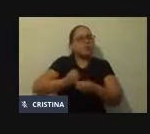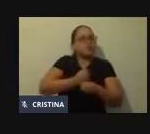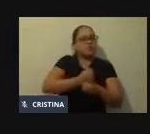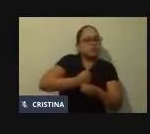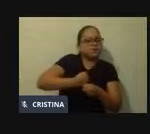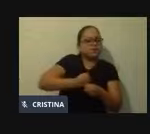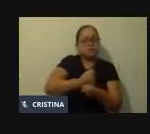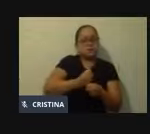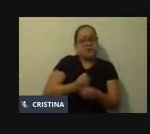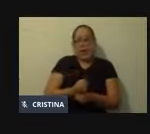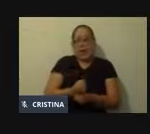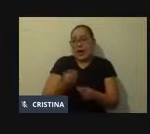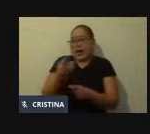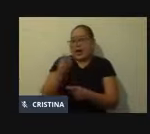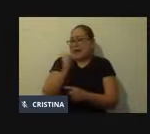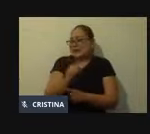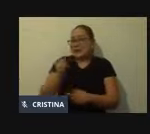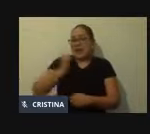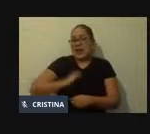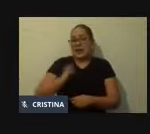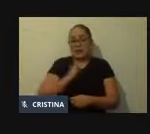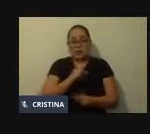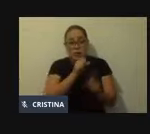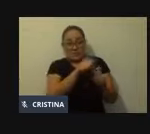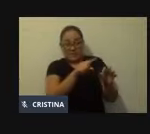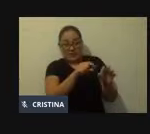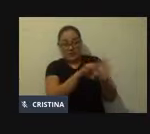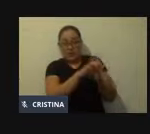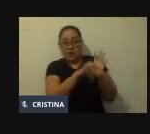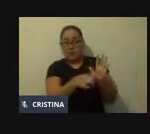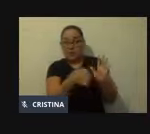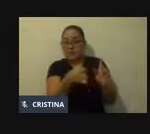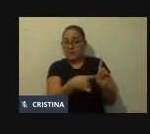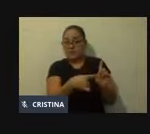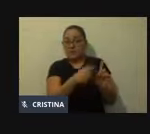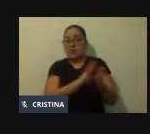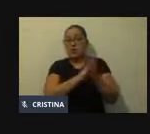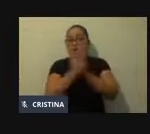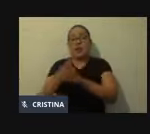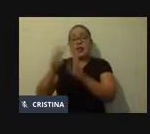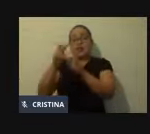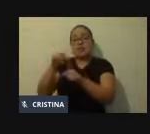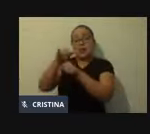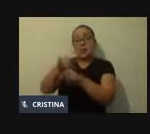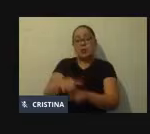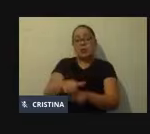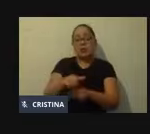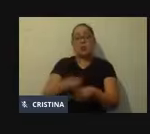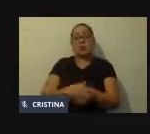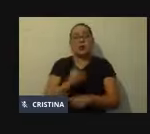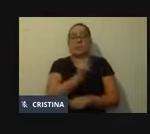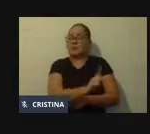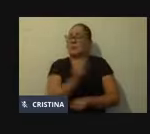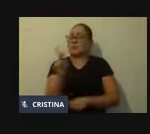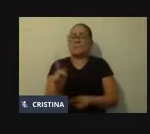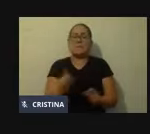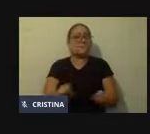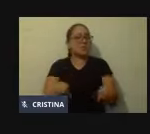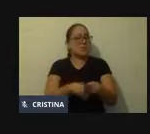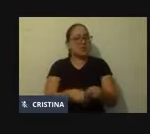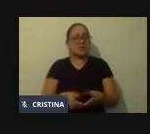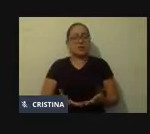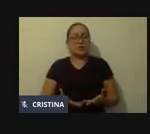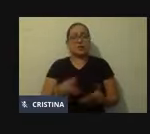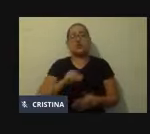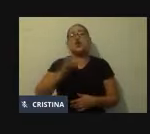Ese mismo simbolismo yo lo tengo muy clavado en el tema de bullying porque siento que es un poco lo mismo. O sea, no es que